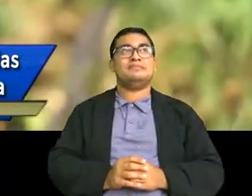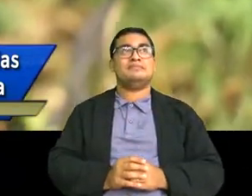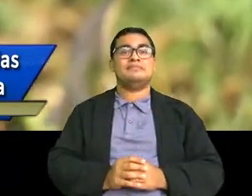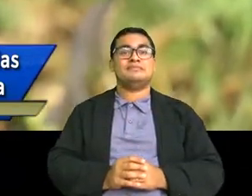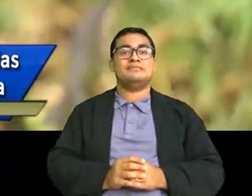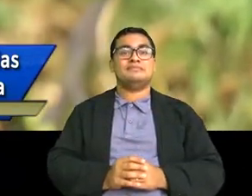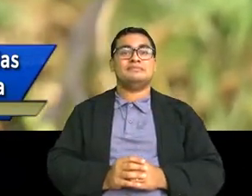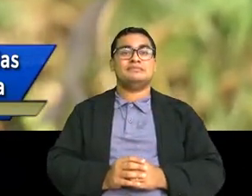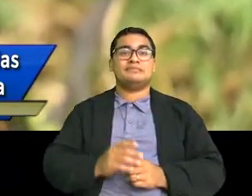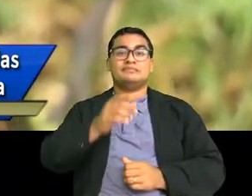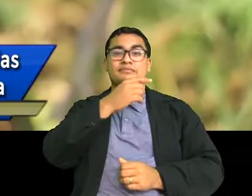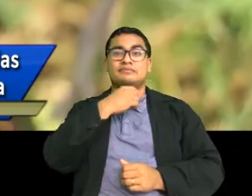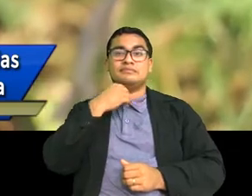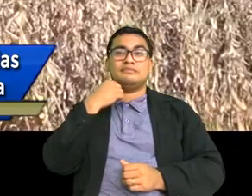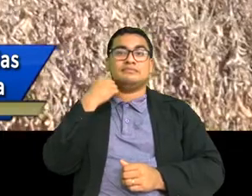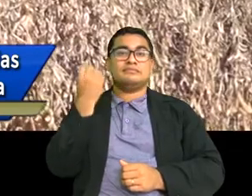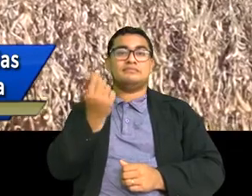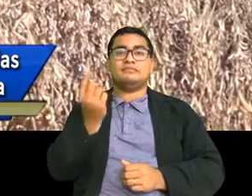precisamente